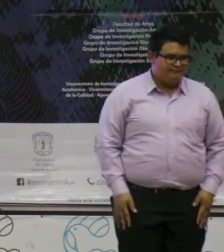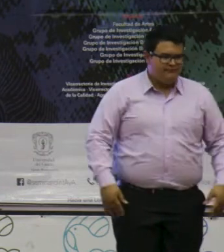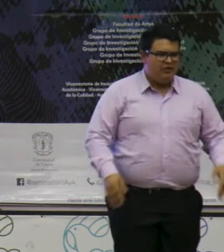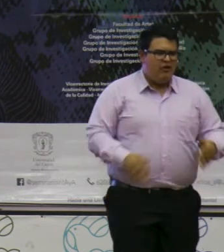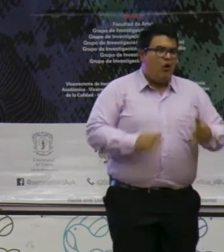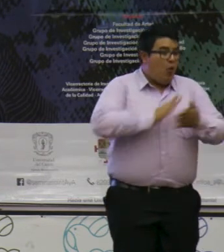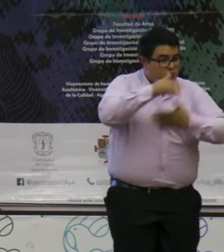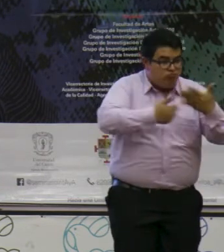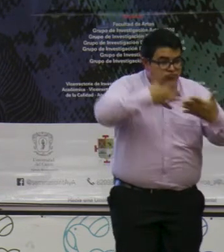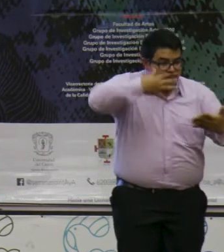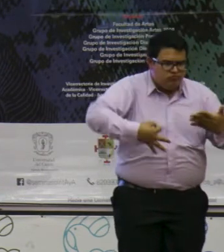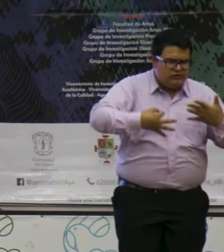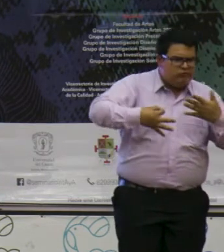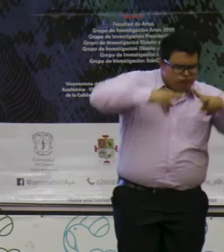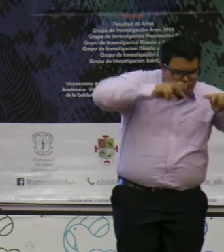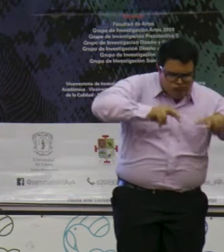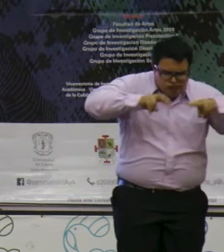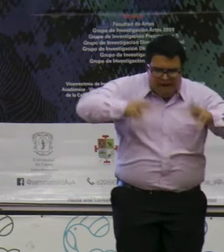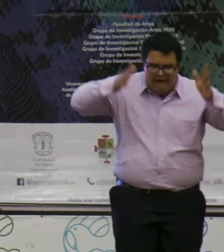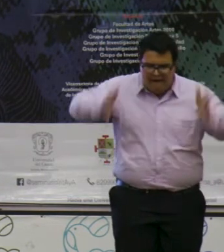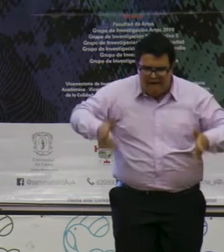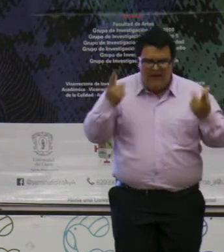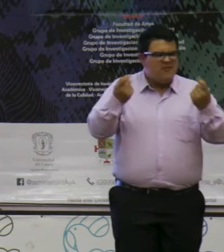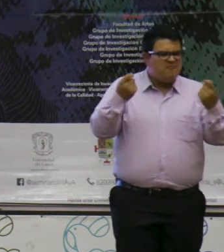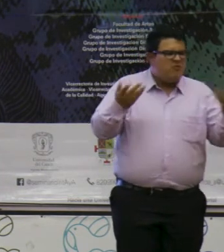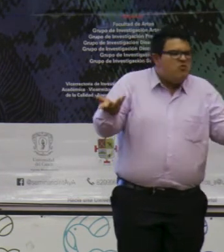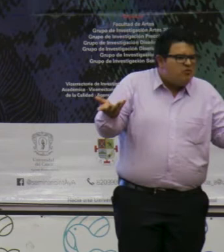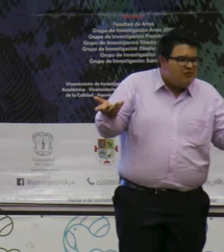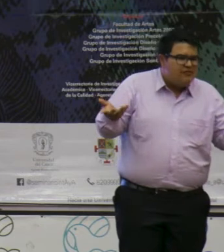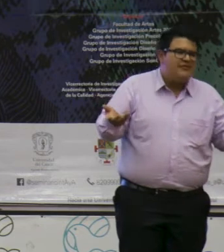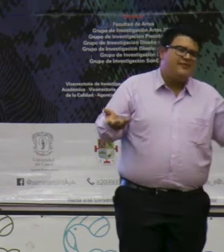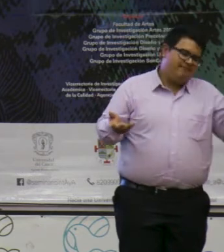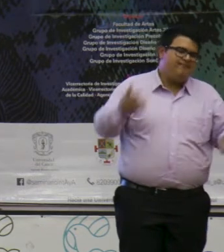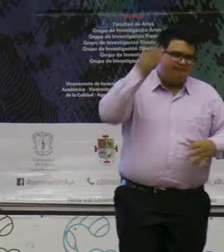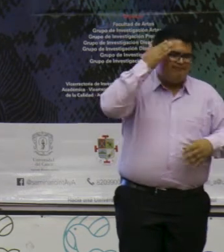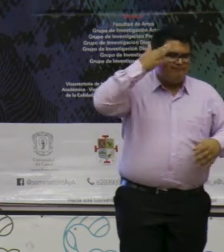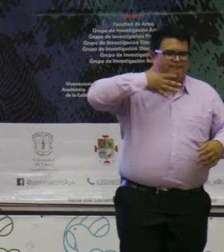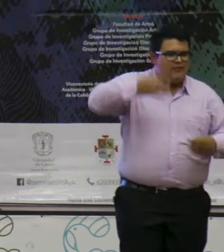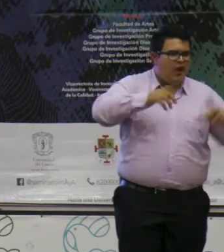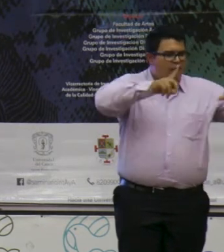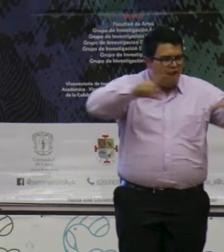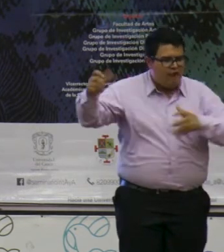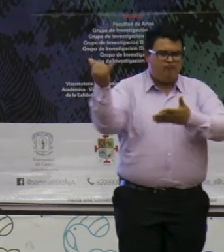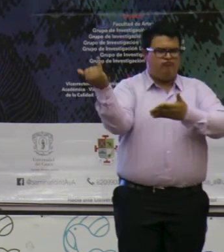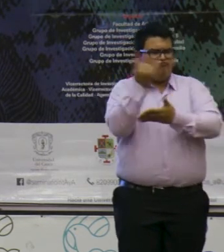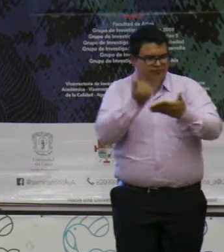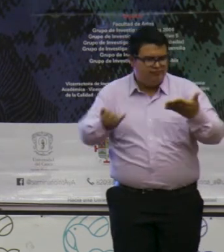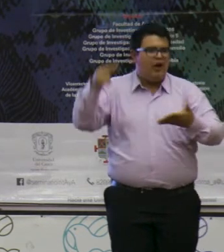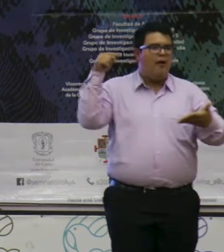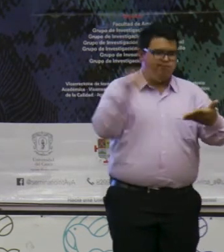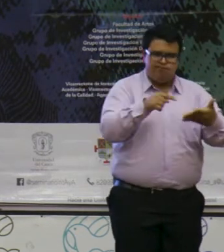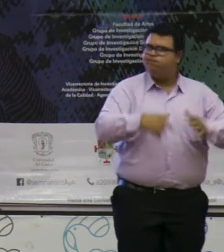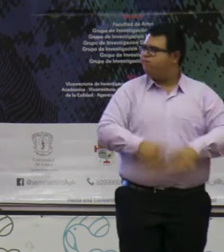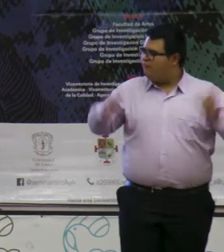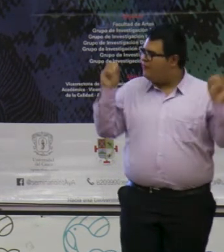se puede rastrear de bella manera en archivos y en acervos de ilustración y fotografía. Bien,